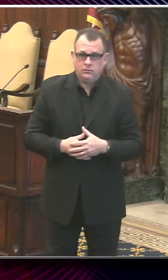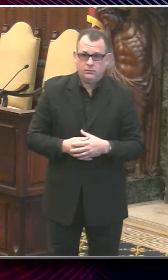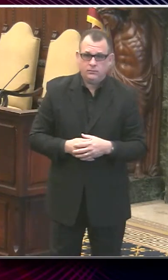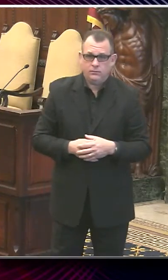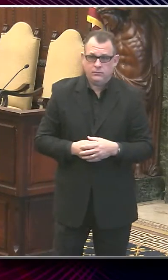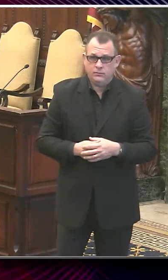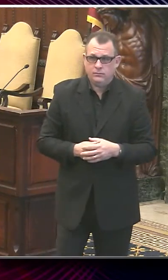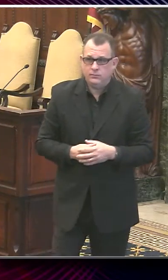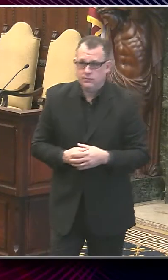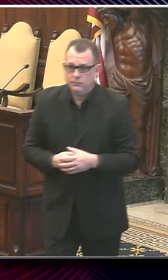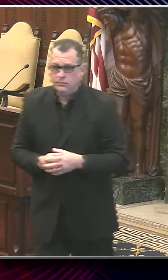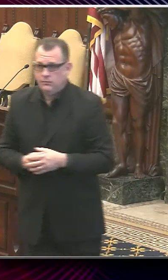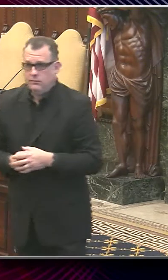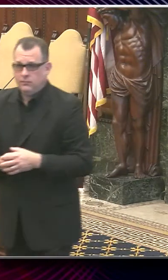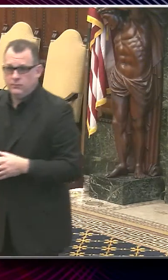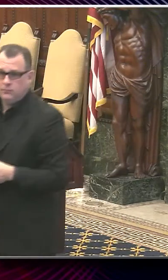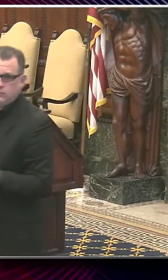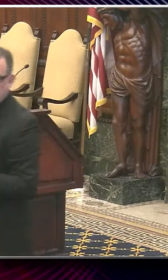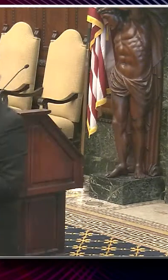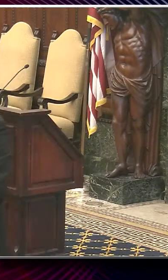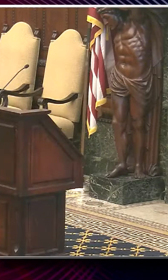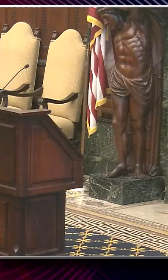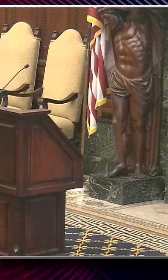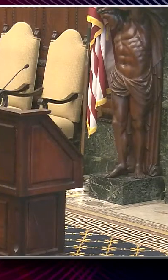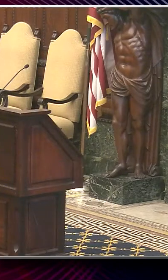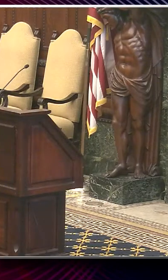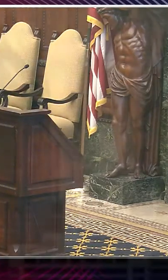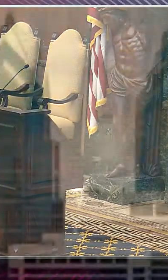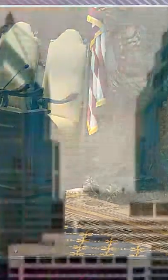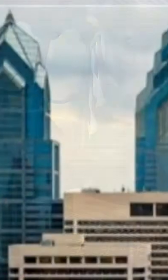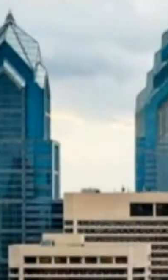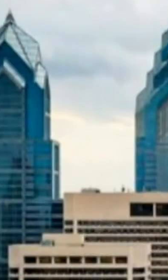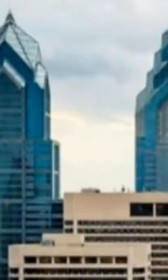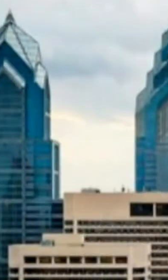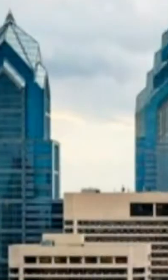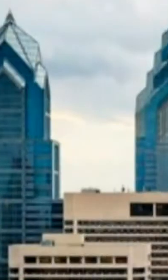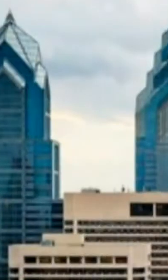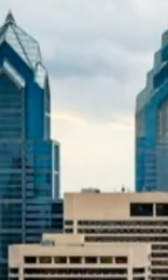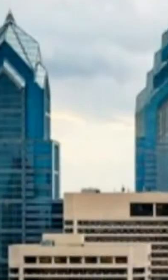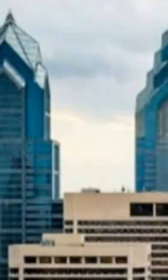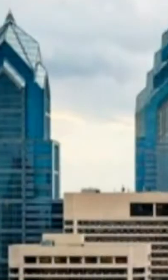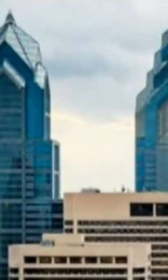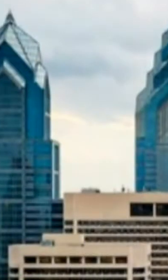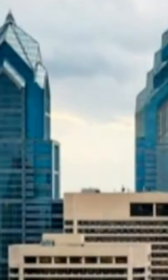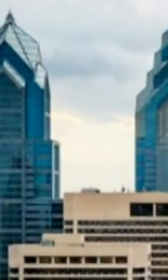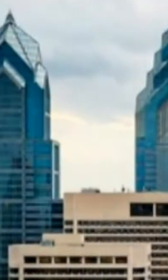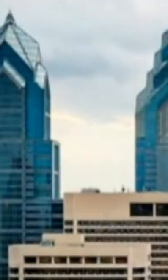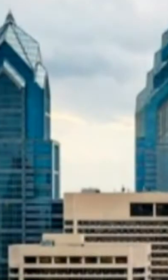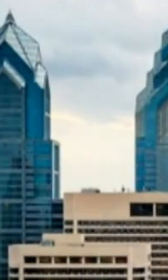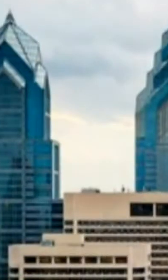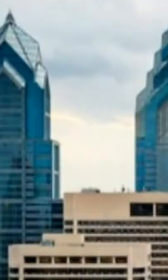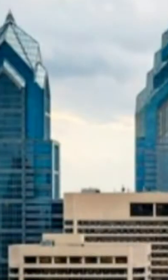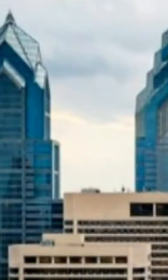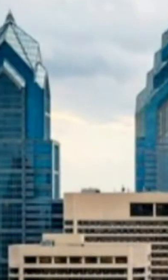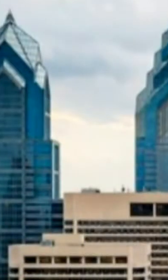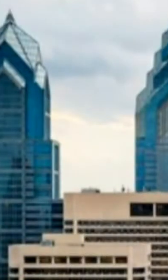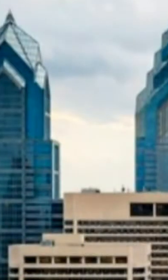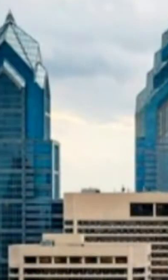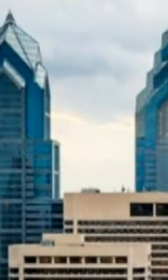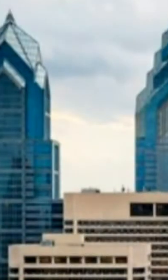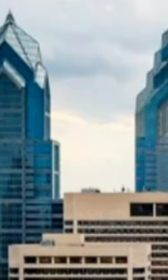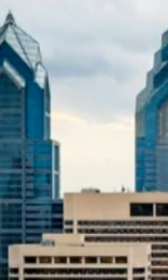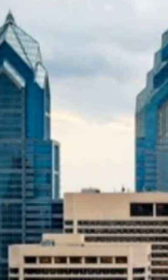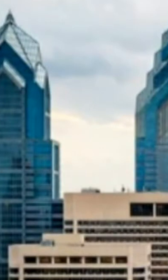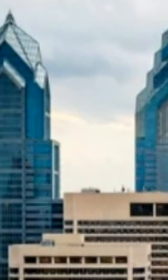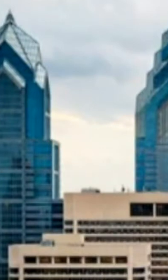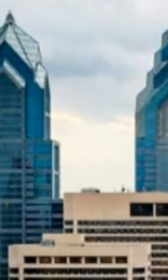remarks. Palabras del alcalde Jim Kenney. Buenas tardes. Quiero comenzar destacando que la fecha límite para que las